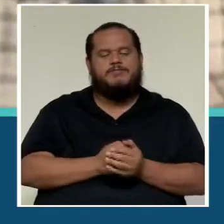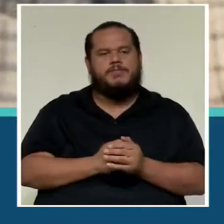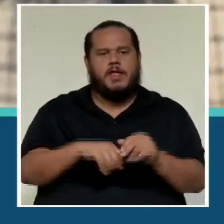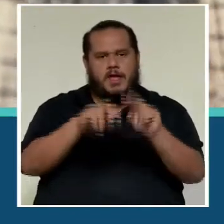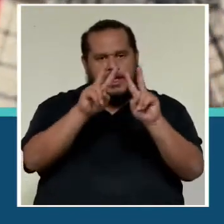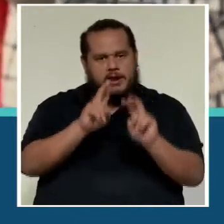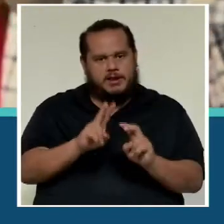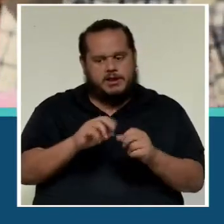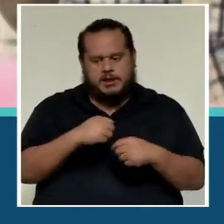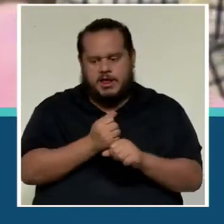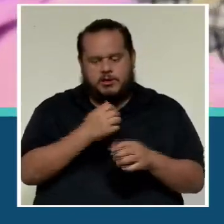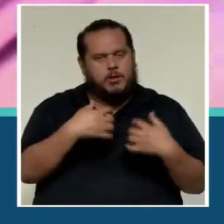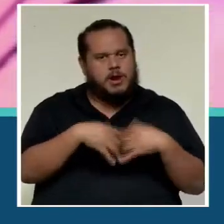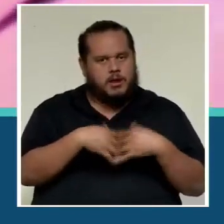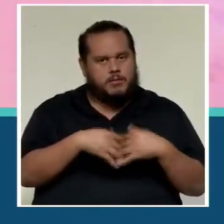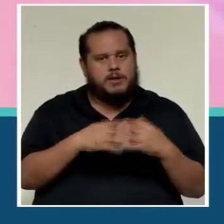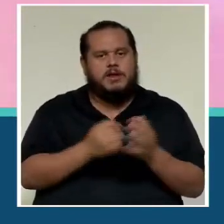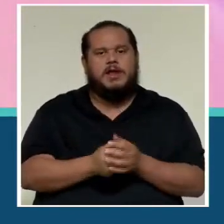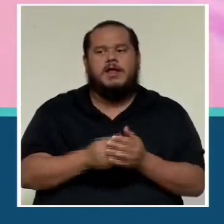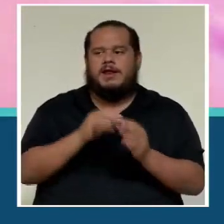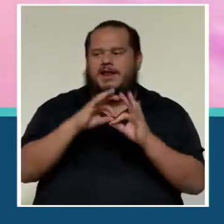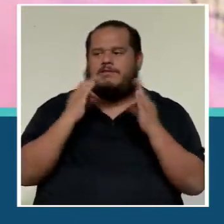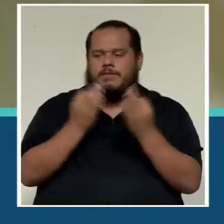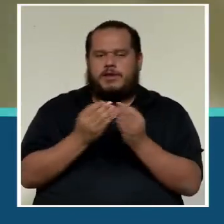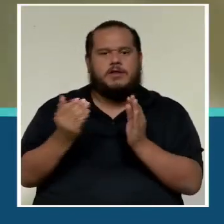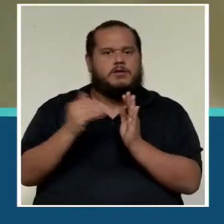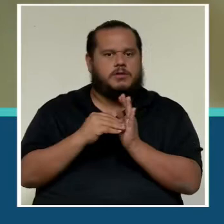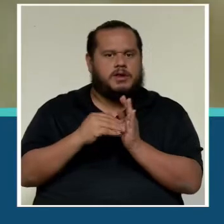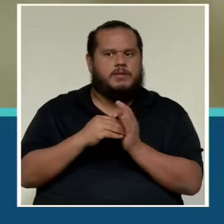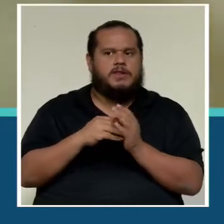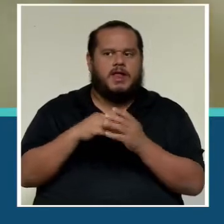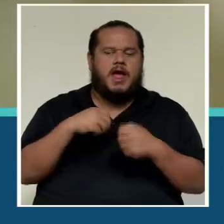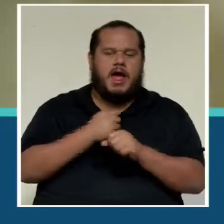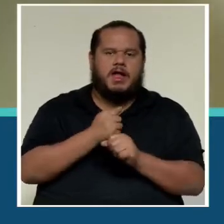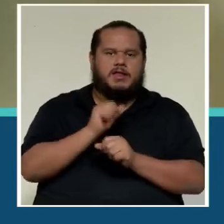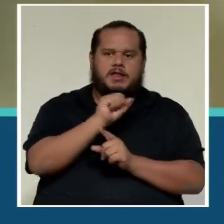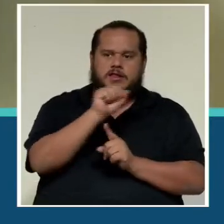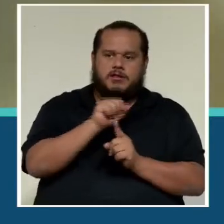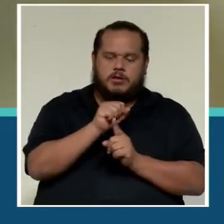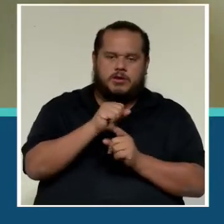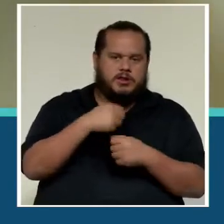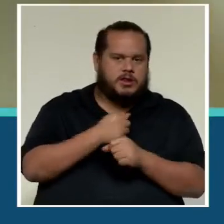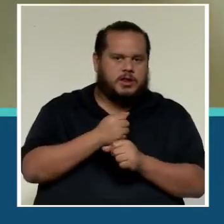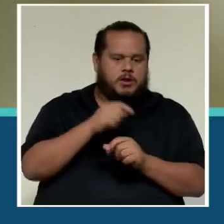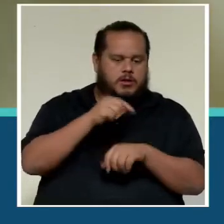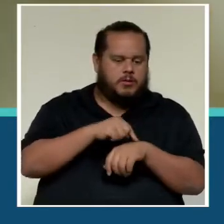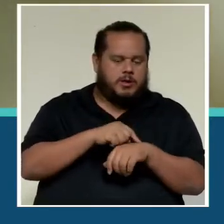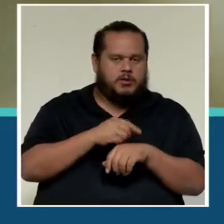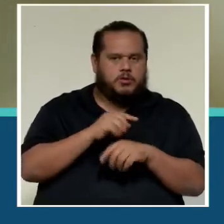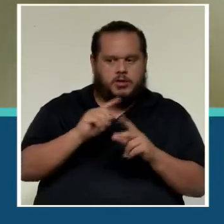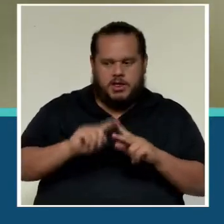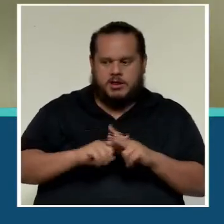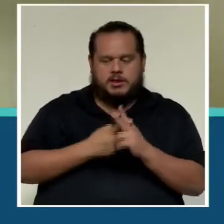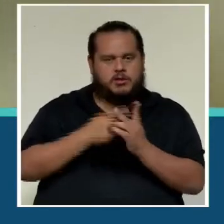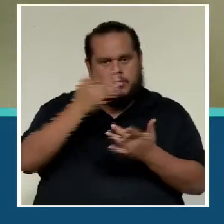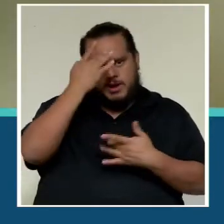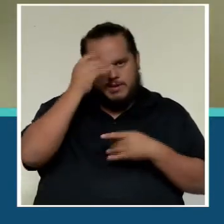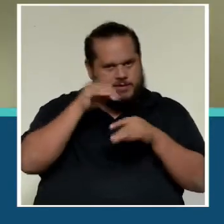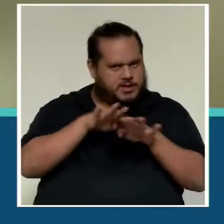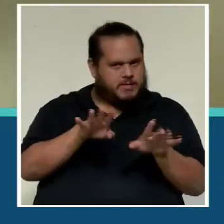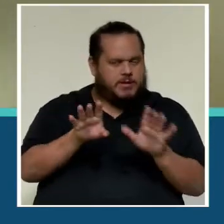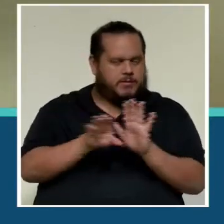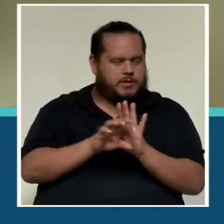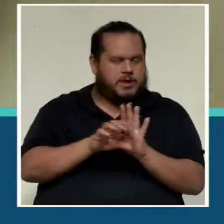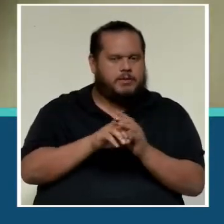que realizó la compañía, las familias están volviendo a retomar hábitos que realizaron en el momento donde inició la pandemia, como por